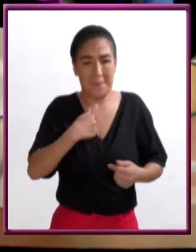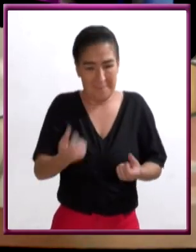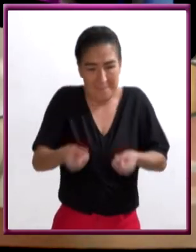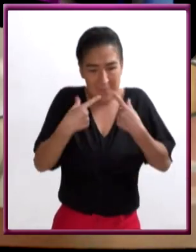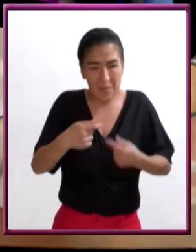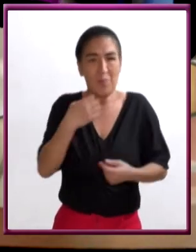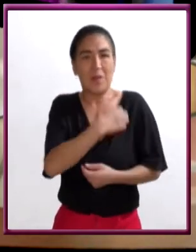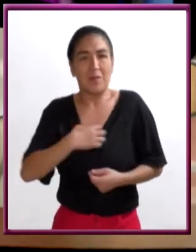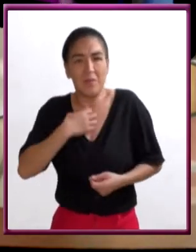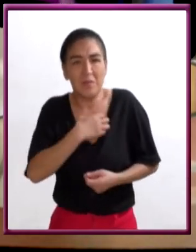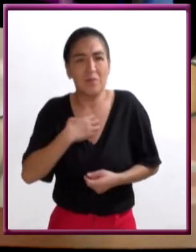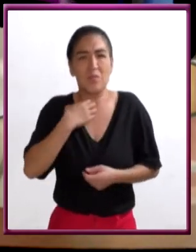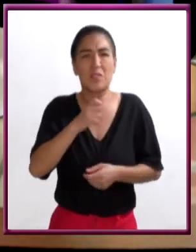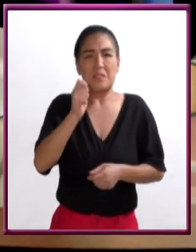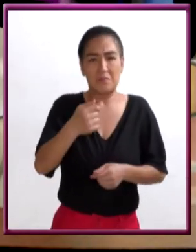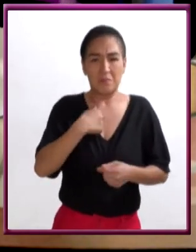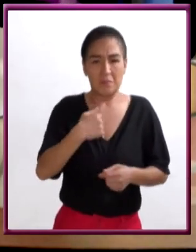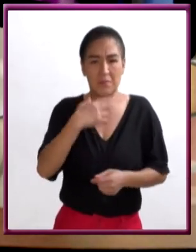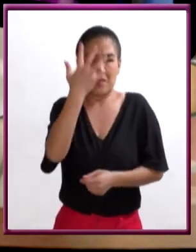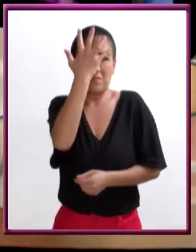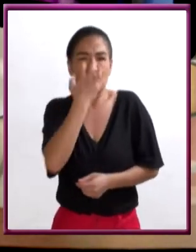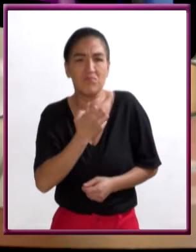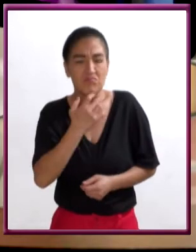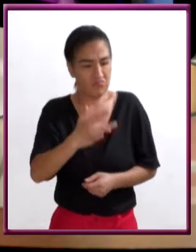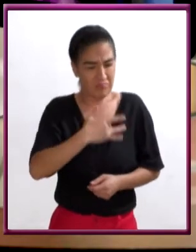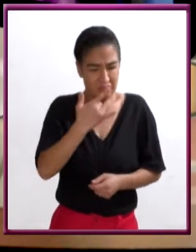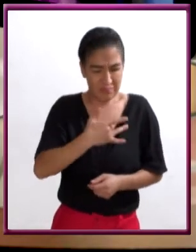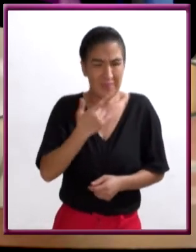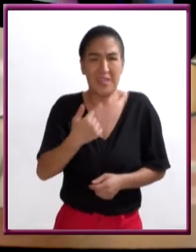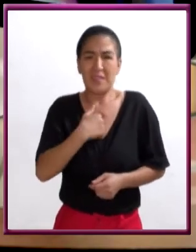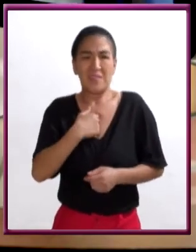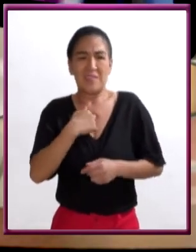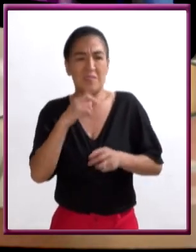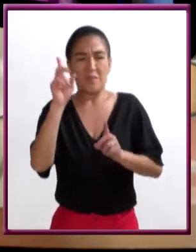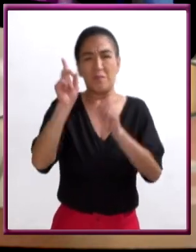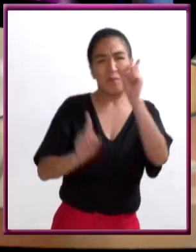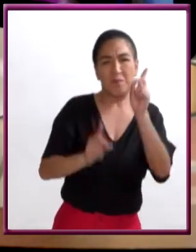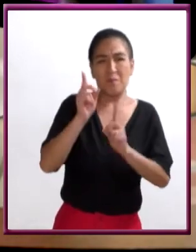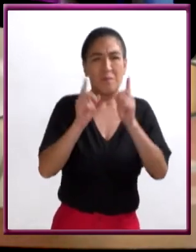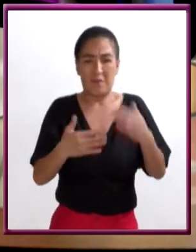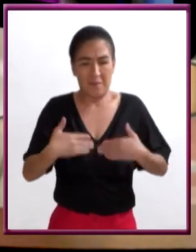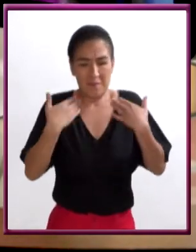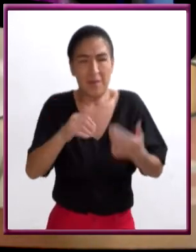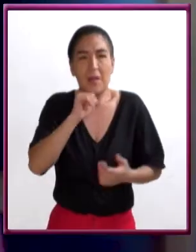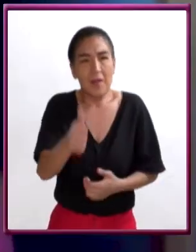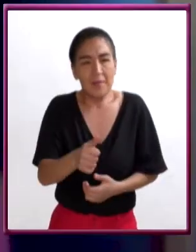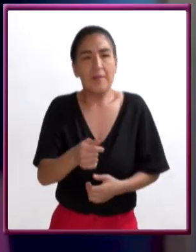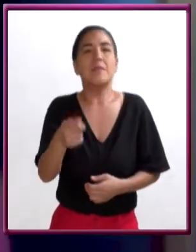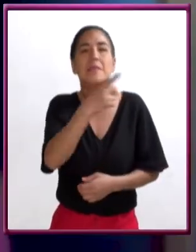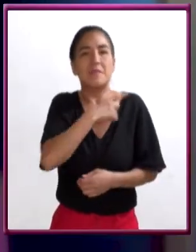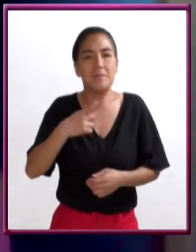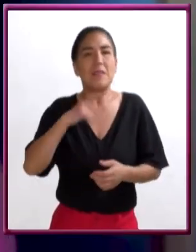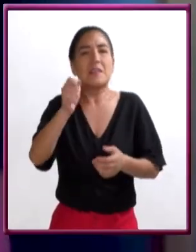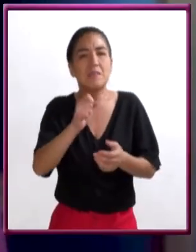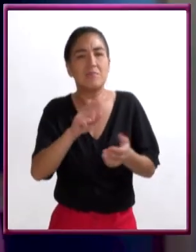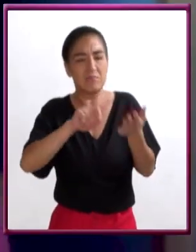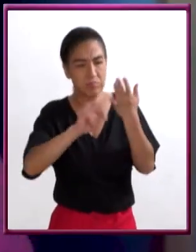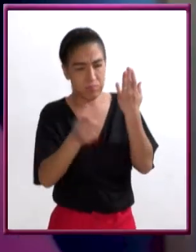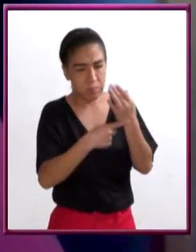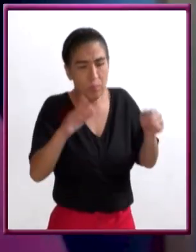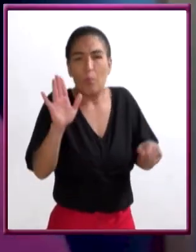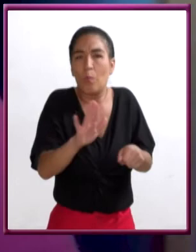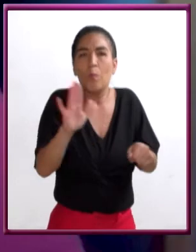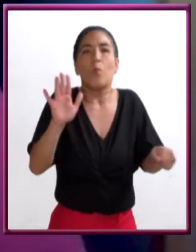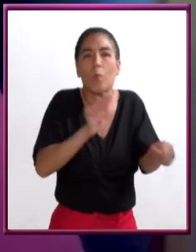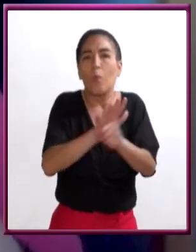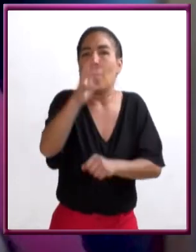propias emociones, en mi sentido de tristeza, de evaluación, etcétera. Entonces, hay que ver qué es lo que está